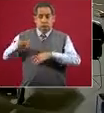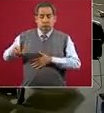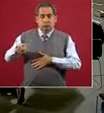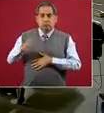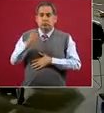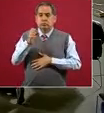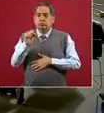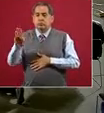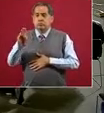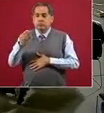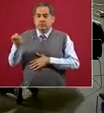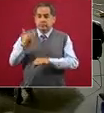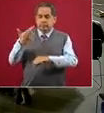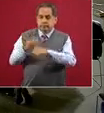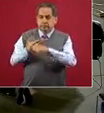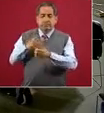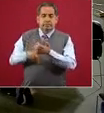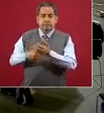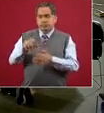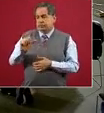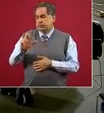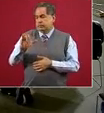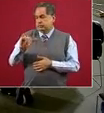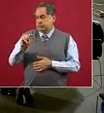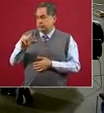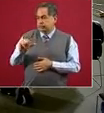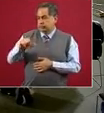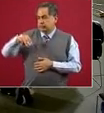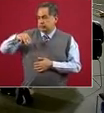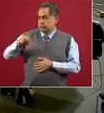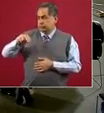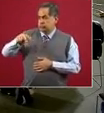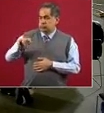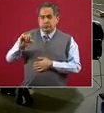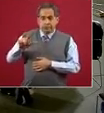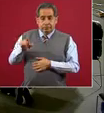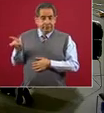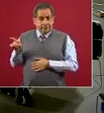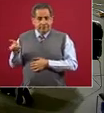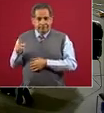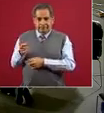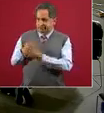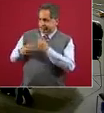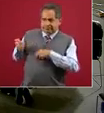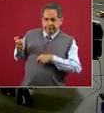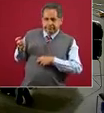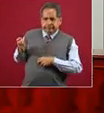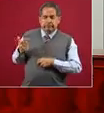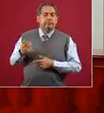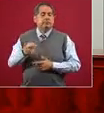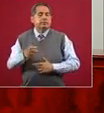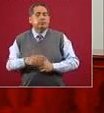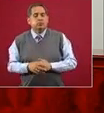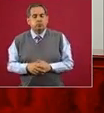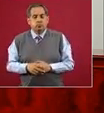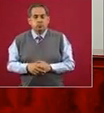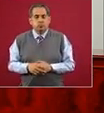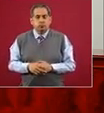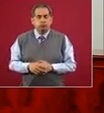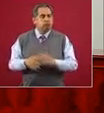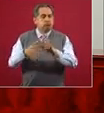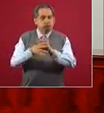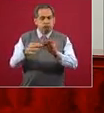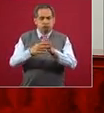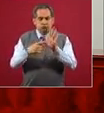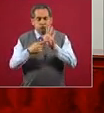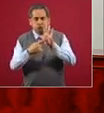la subsecretaria del Bienestar, Ariadna Montiel, que se está incorporando. Y vamos también a